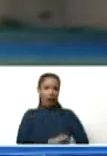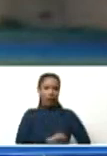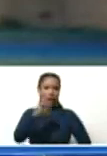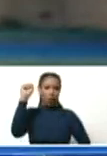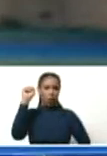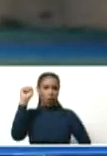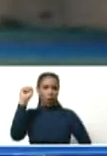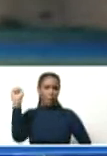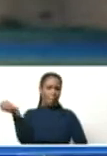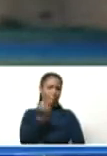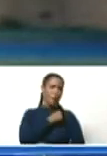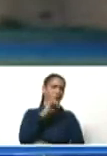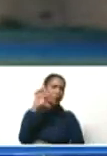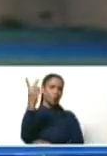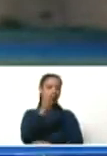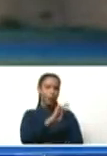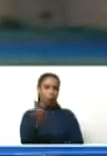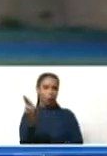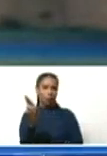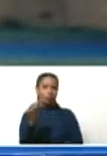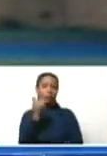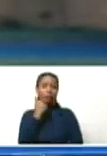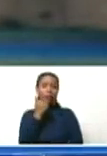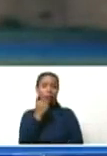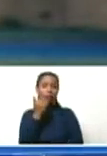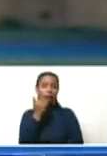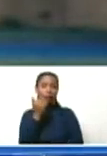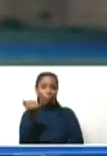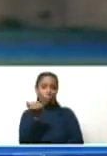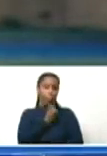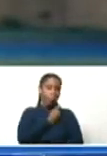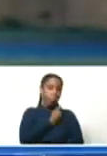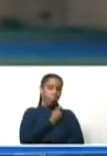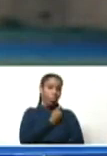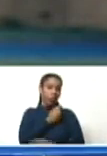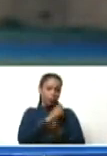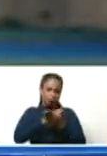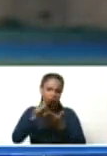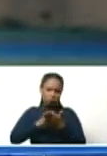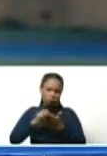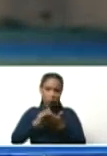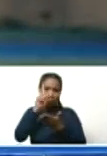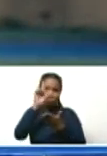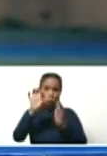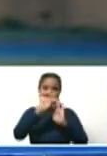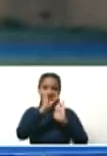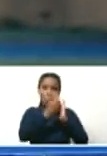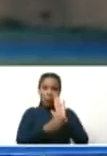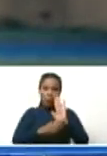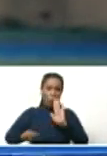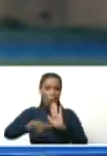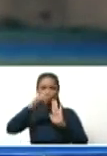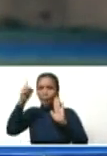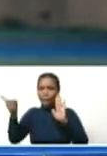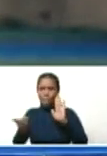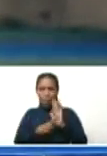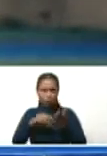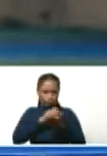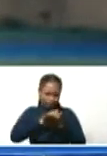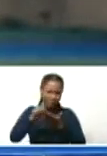en la Segunda República, a punto de ser asesinado, escribe uno de los documentos más completos de la